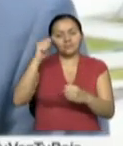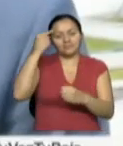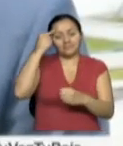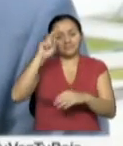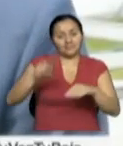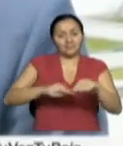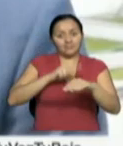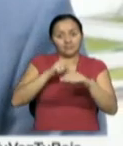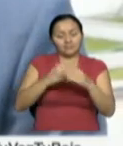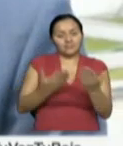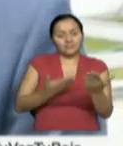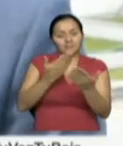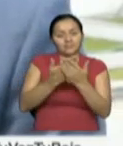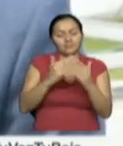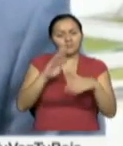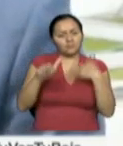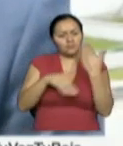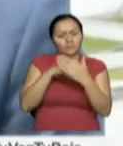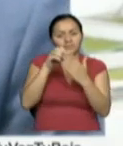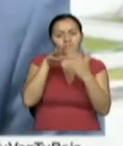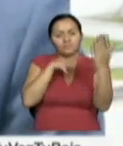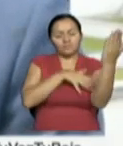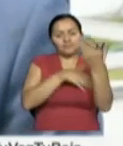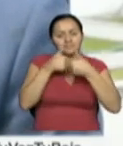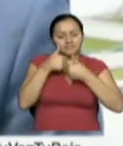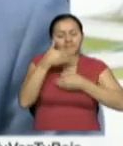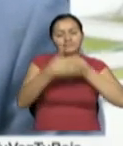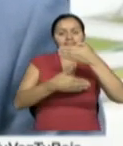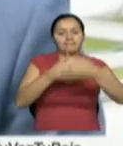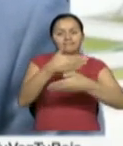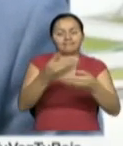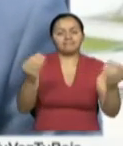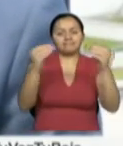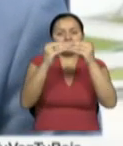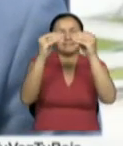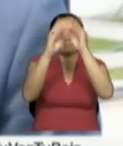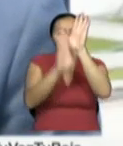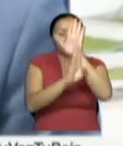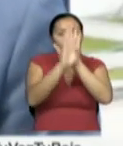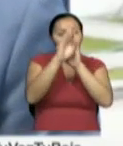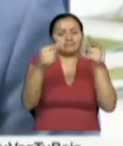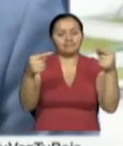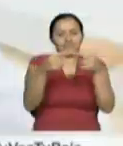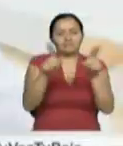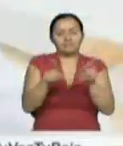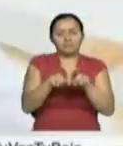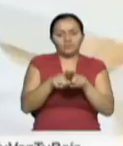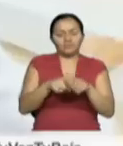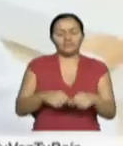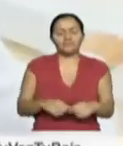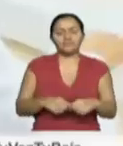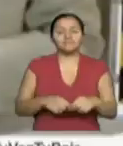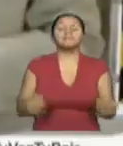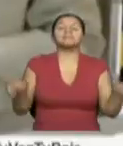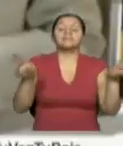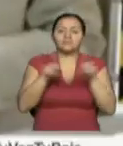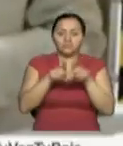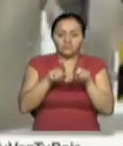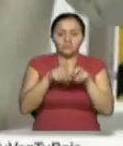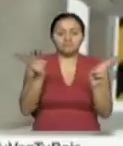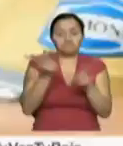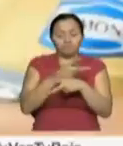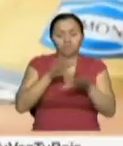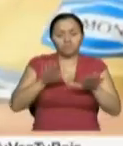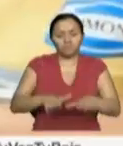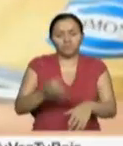seguir planteando conjuntamente los proyectos hacia los que tenemos que desarrollarnos de manera conjunta. Asimismo, la producción